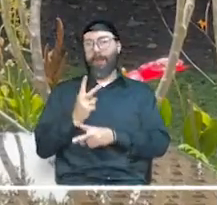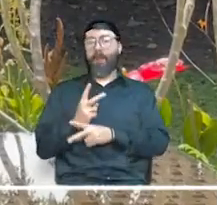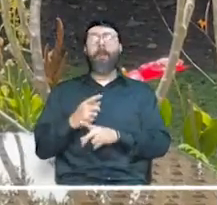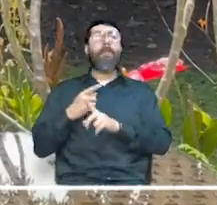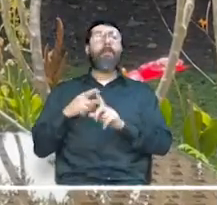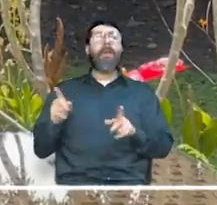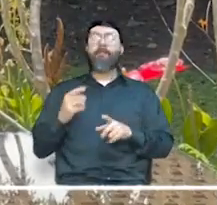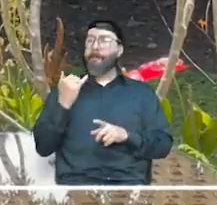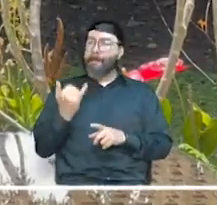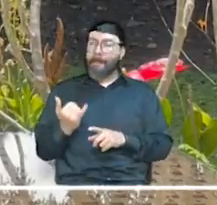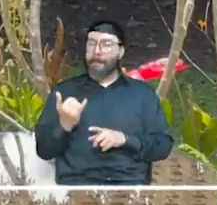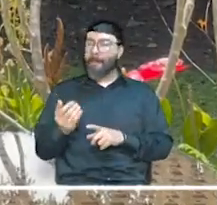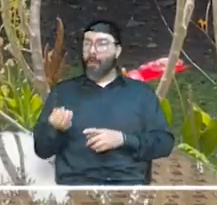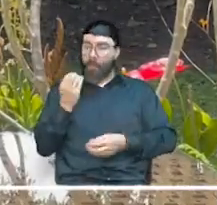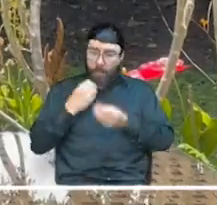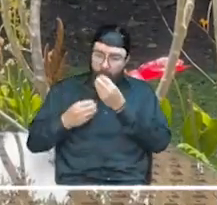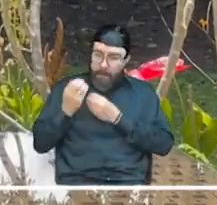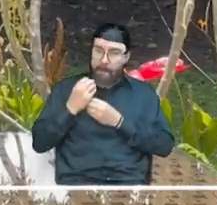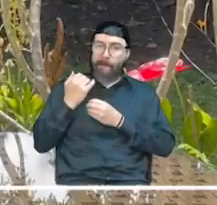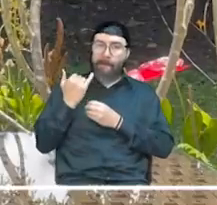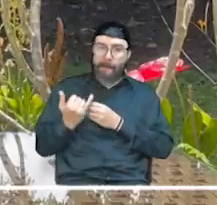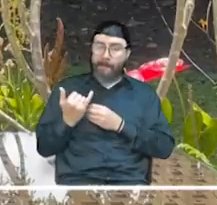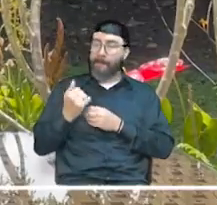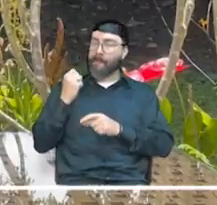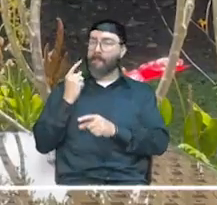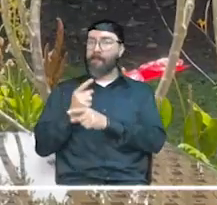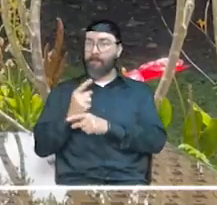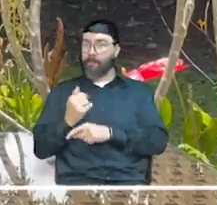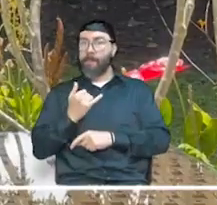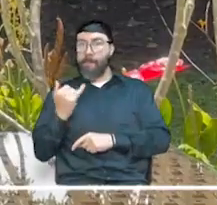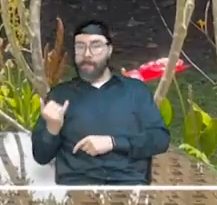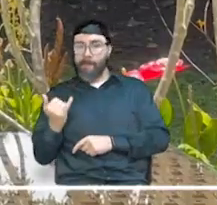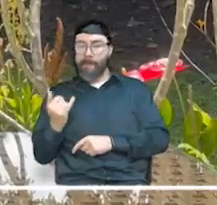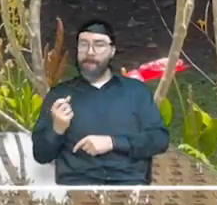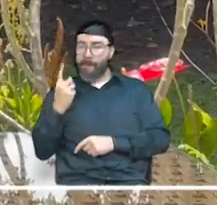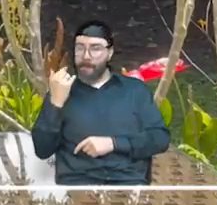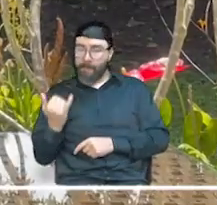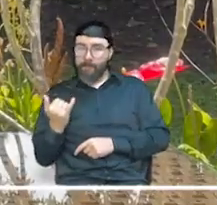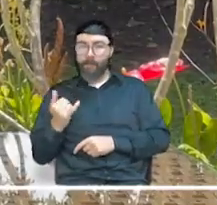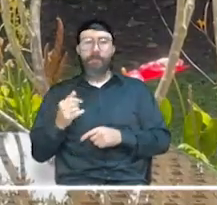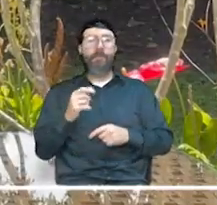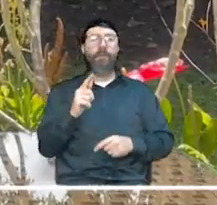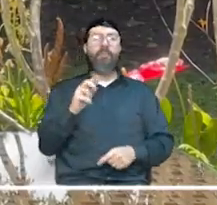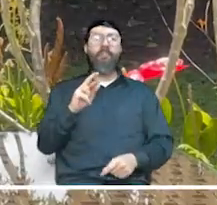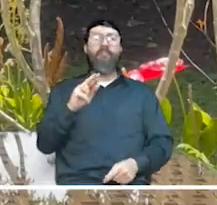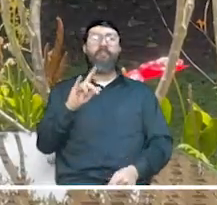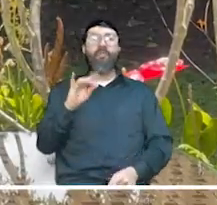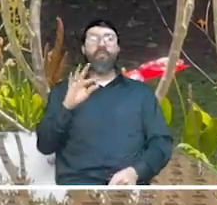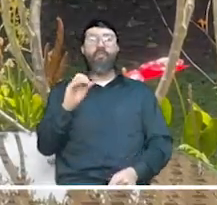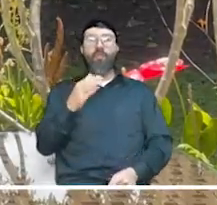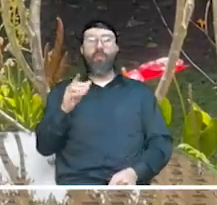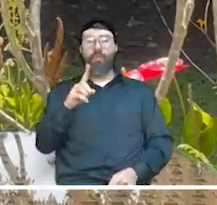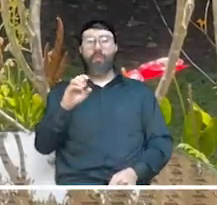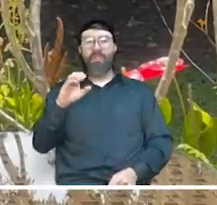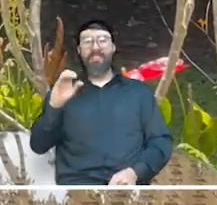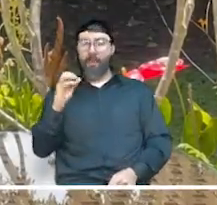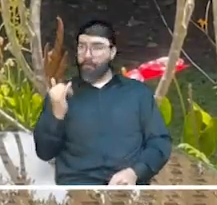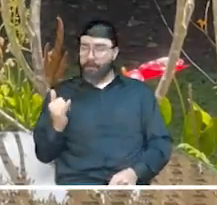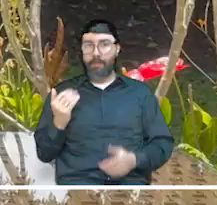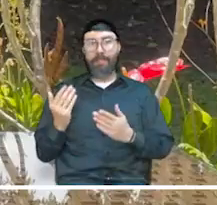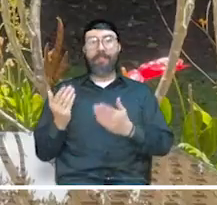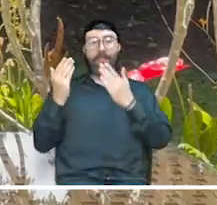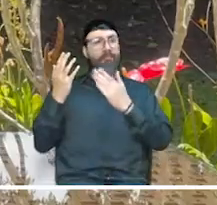consumirla en alimentos como los que hemos mencionado, además los frutos secos que también son maravillosos, es